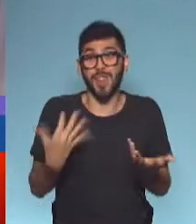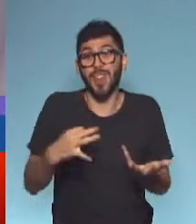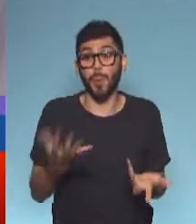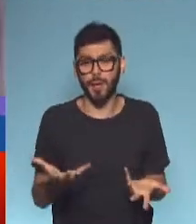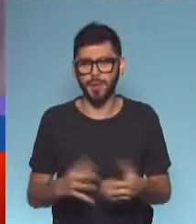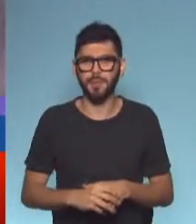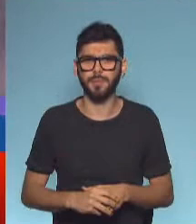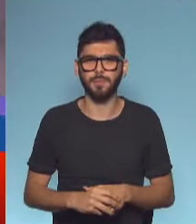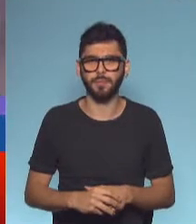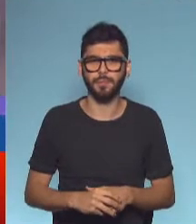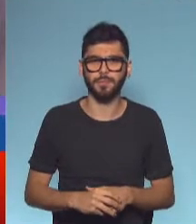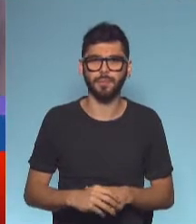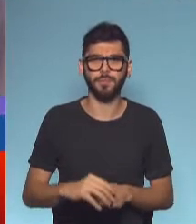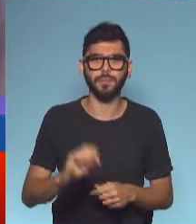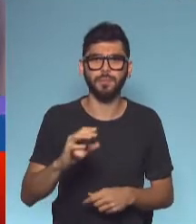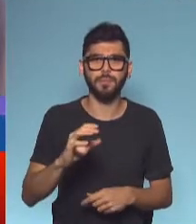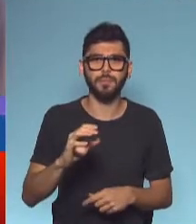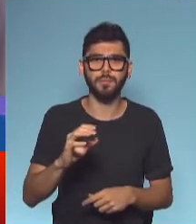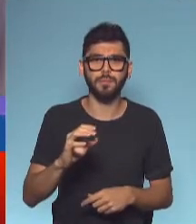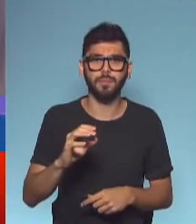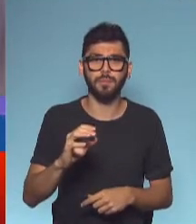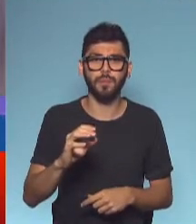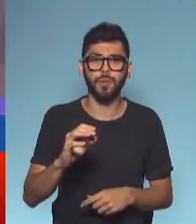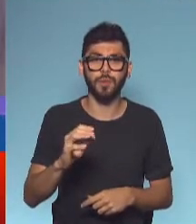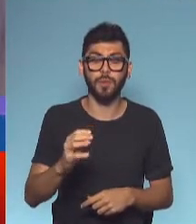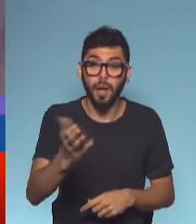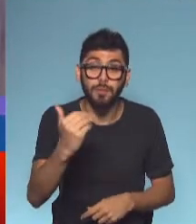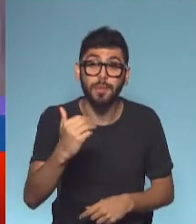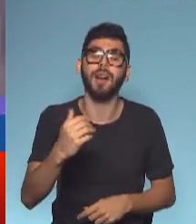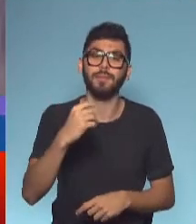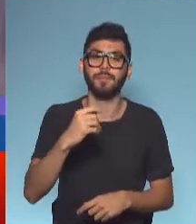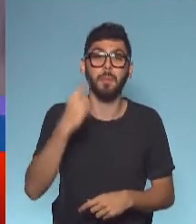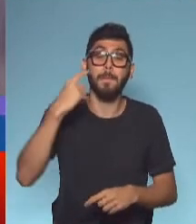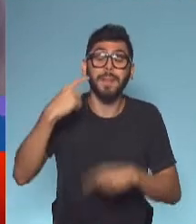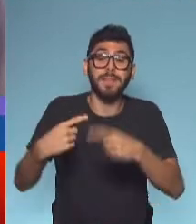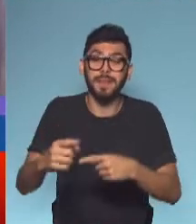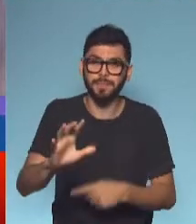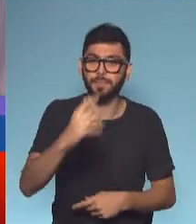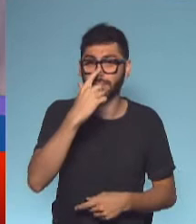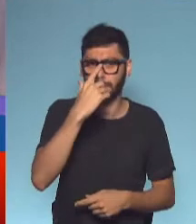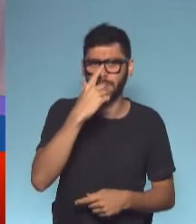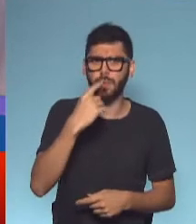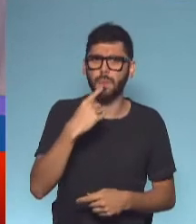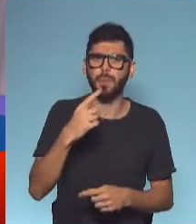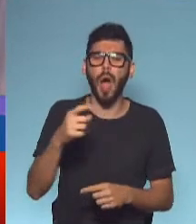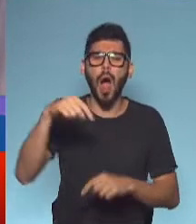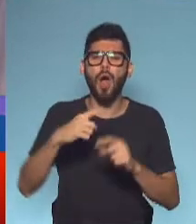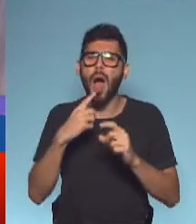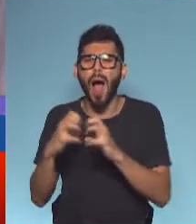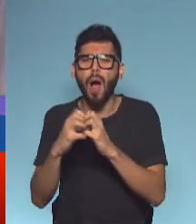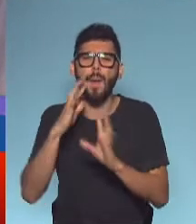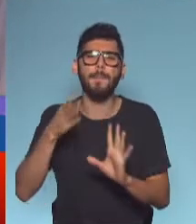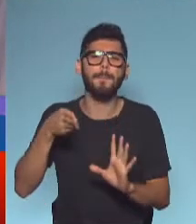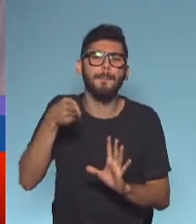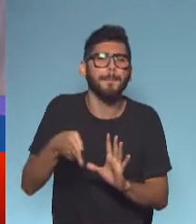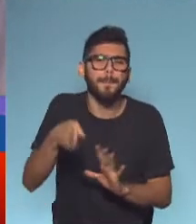Presencialidad administrada. ¿Cómo no? Sí. Pensé le escucho. que iba a continuar. Presencialidad administrada, de eso se está hablando. ¿A